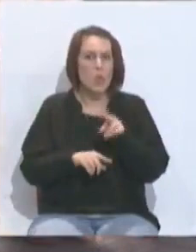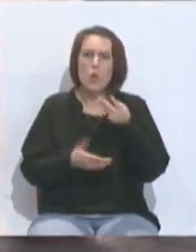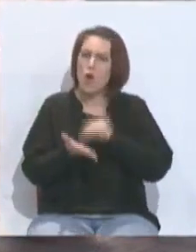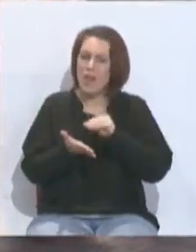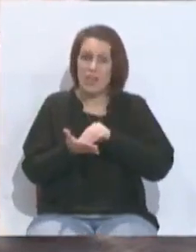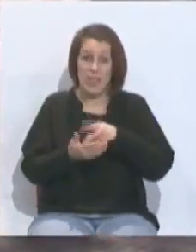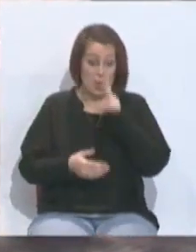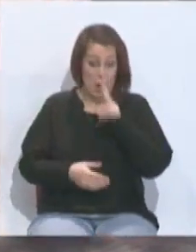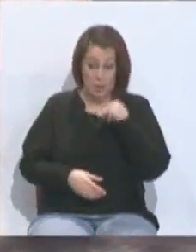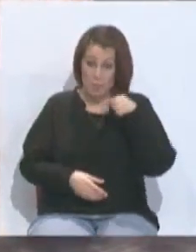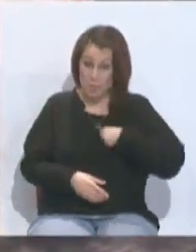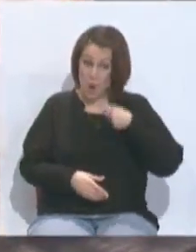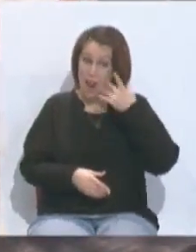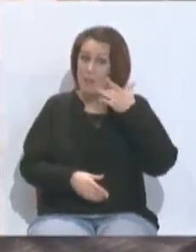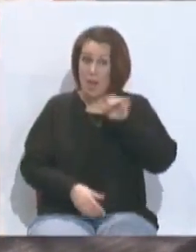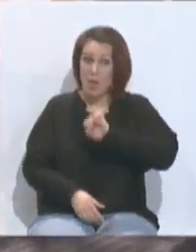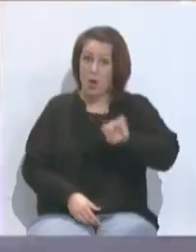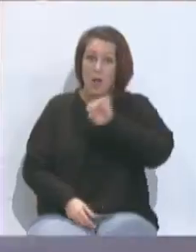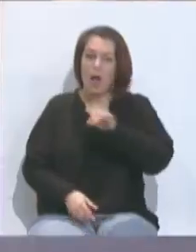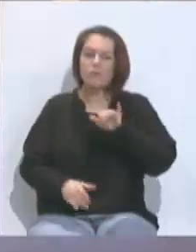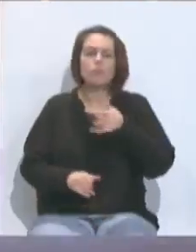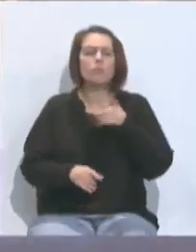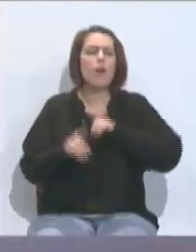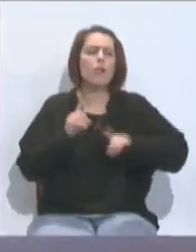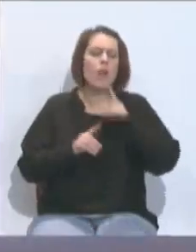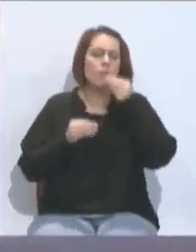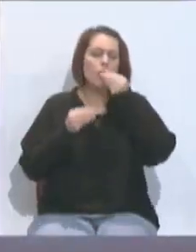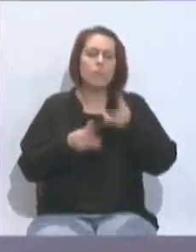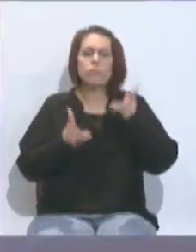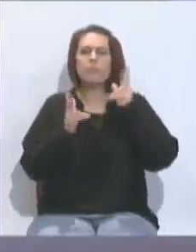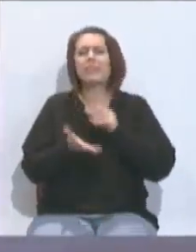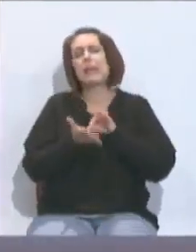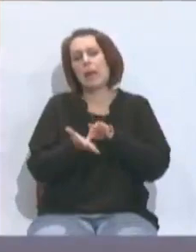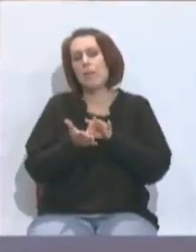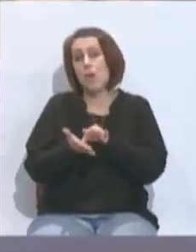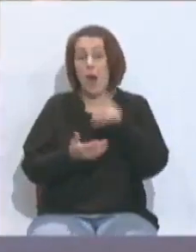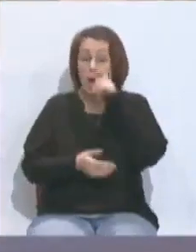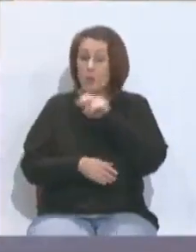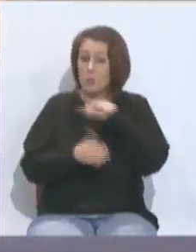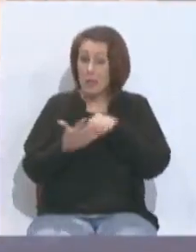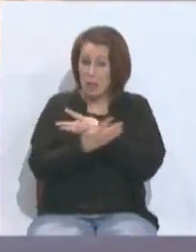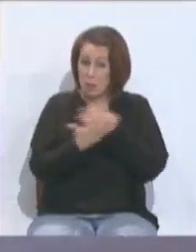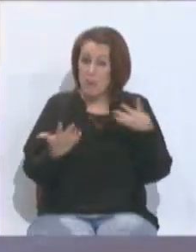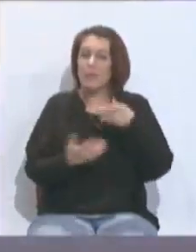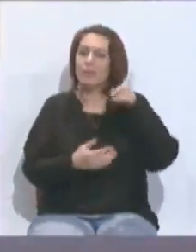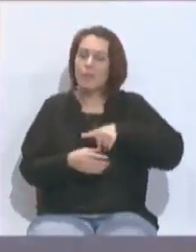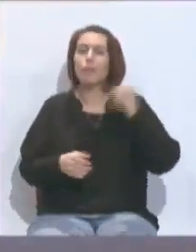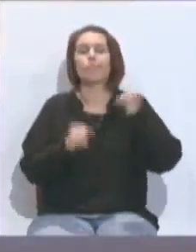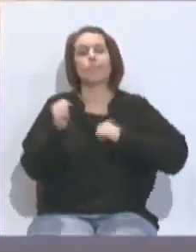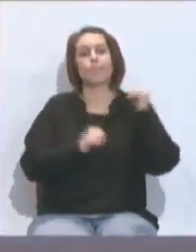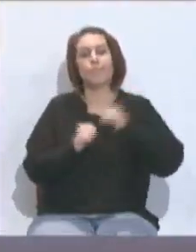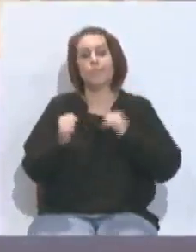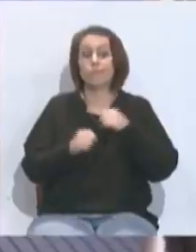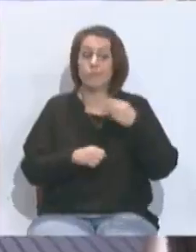en 2 años que estas limpiadoras tienen problemas con la empresa adjudicataria del servicio. En 2019 también entró en concurso